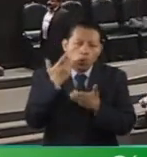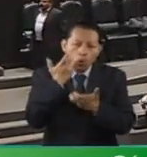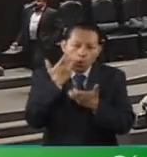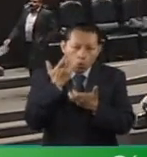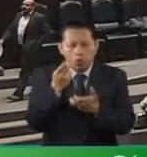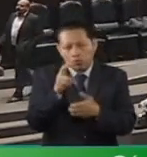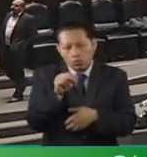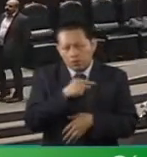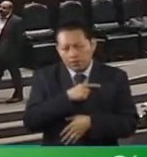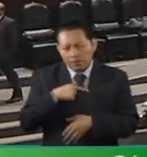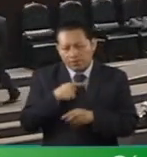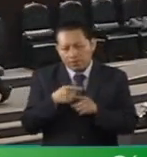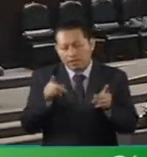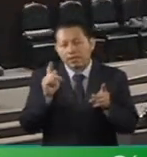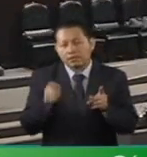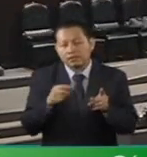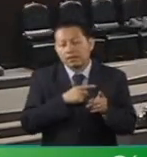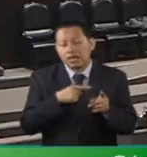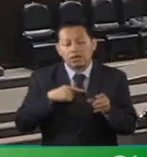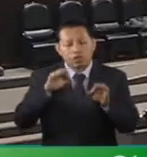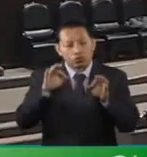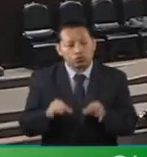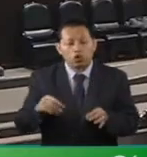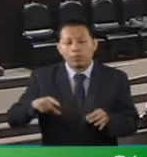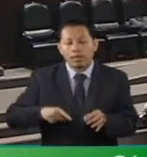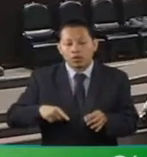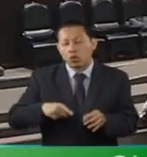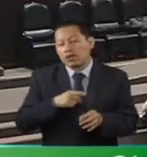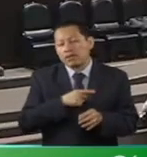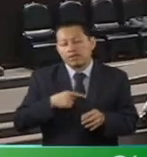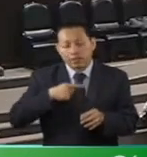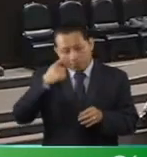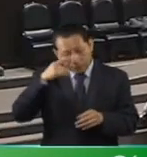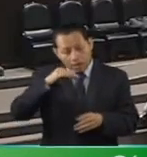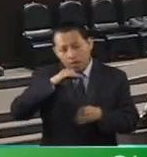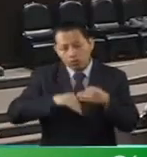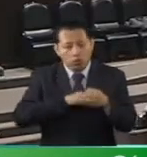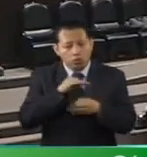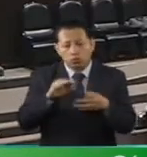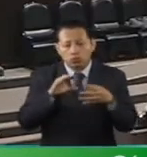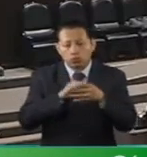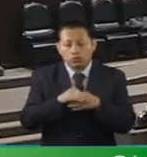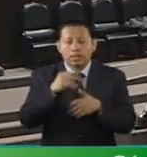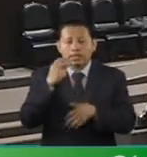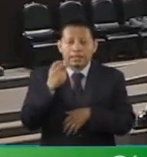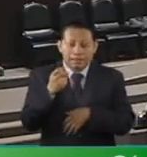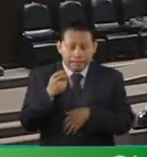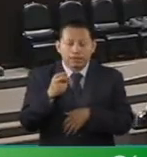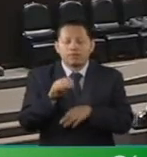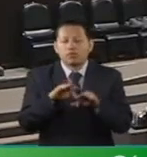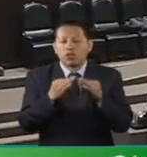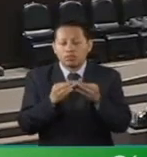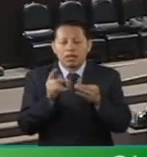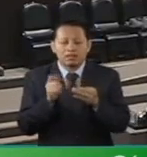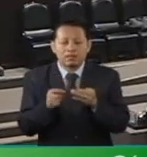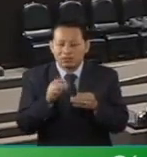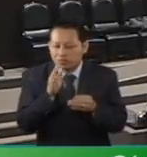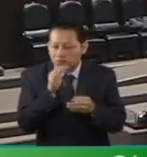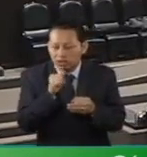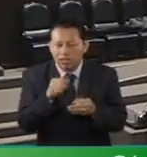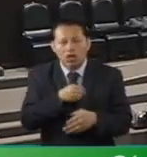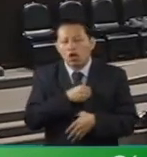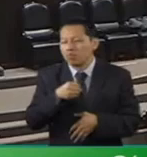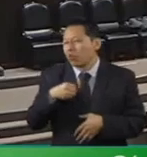serlo es un asunto de estado que tiene consecuencias para todas y todos con este modelo no vamos a cumplir los